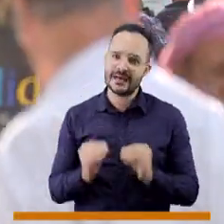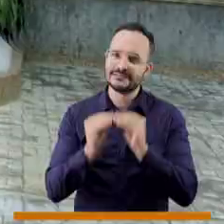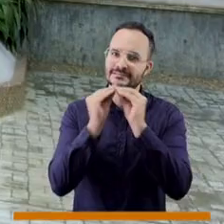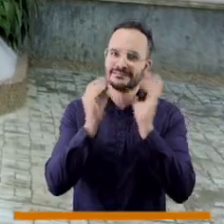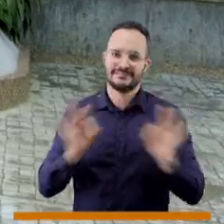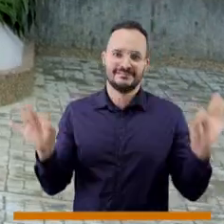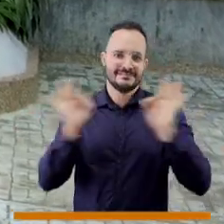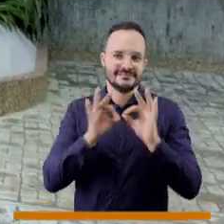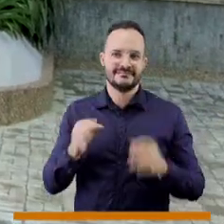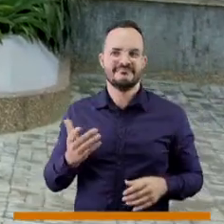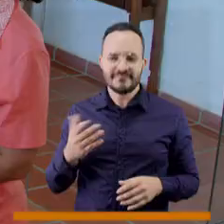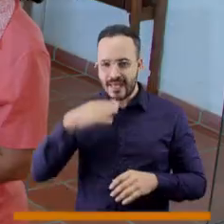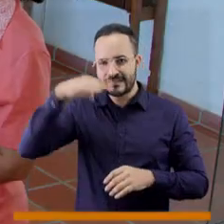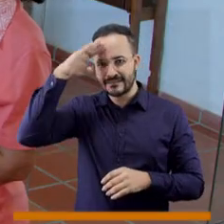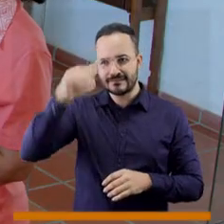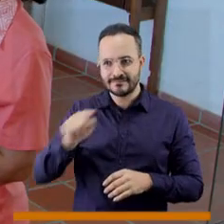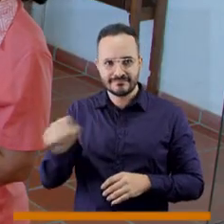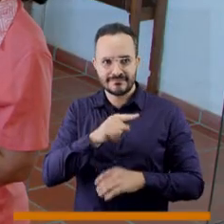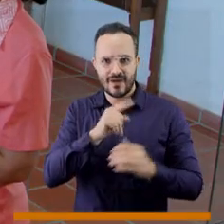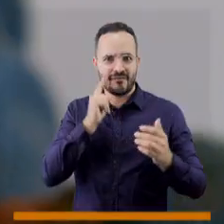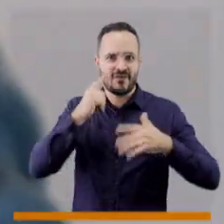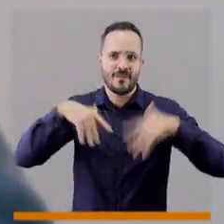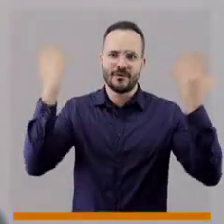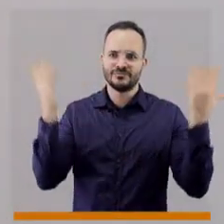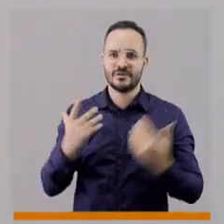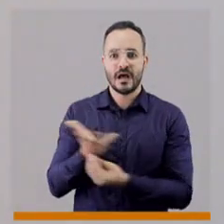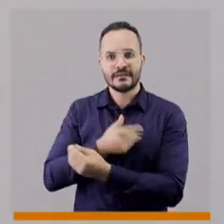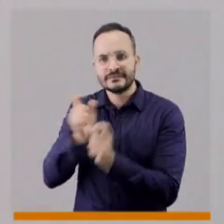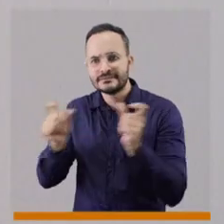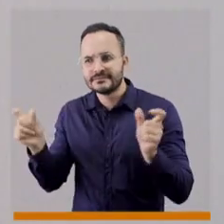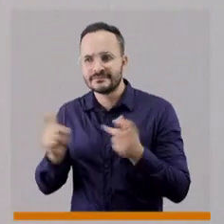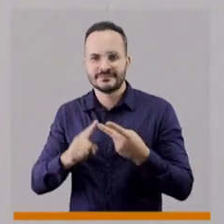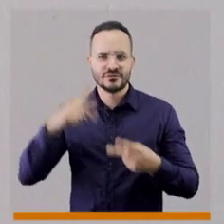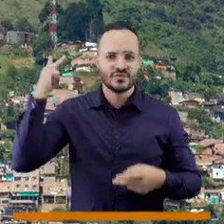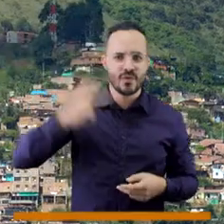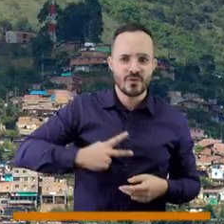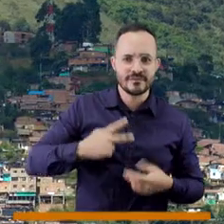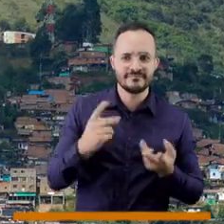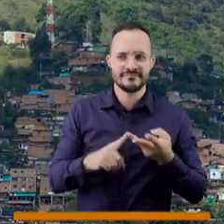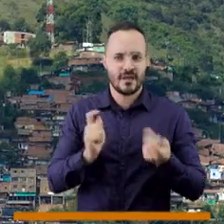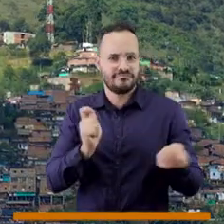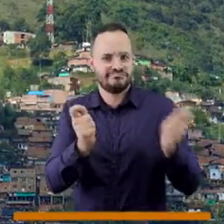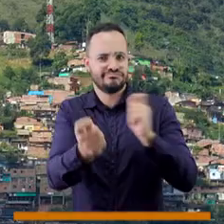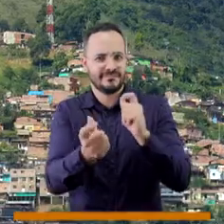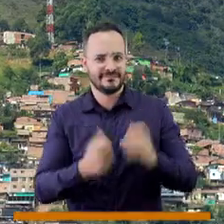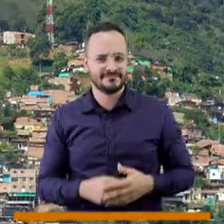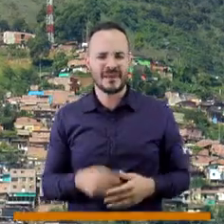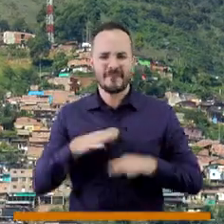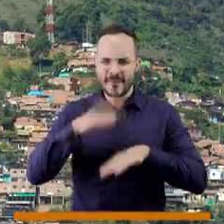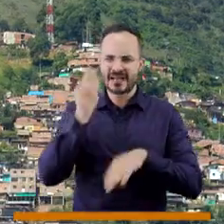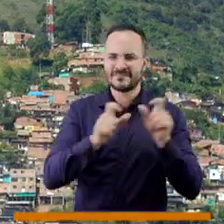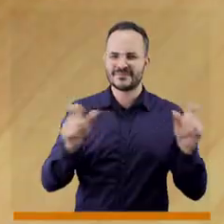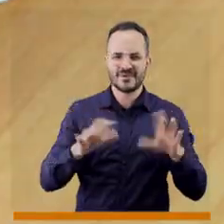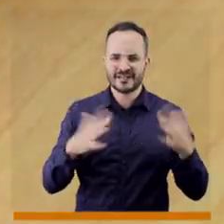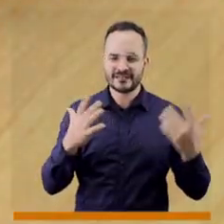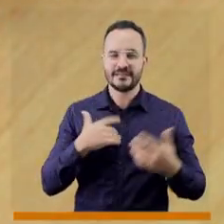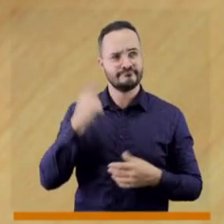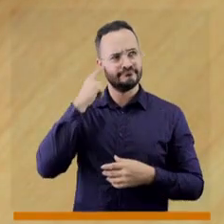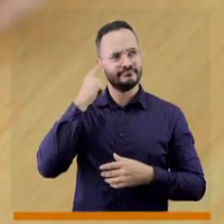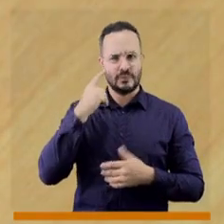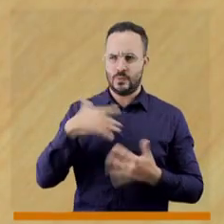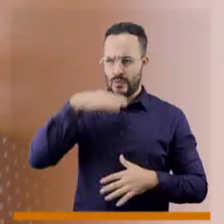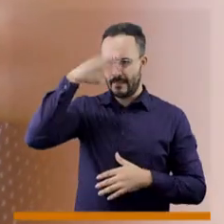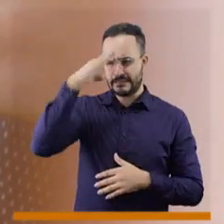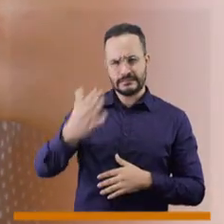digamos, ese boom, como tú dices, a nivel de artistas, a nivel de historia, a nivel de transformación. Y hay un tema muy lindo que la gente busca, y es el